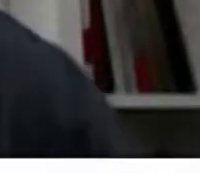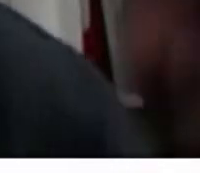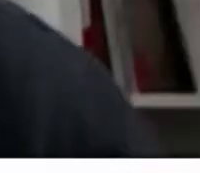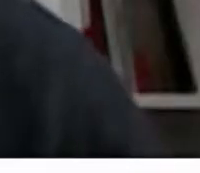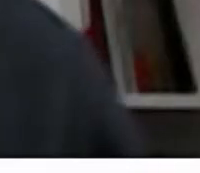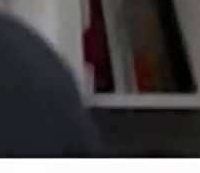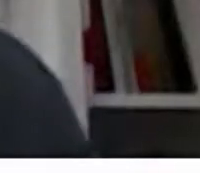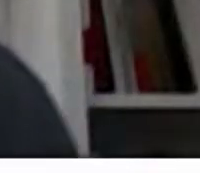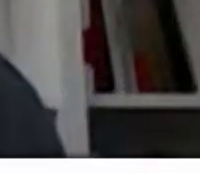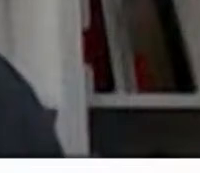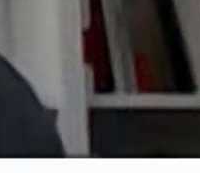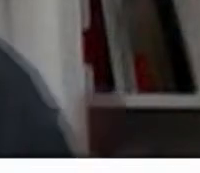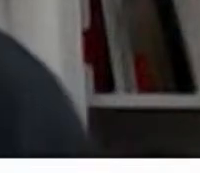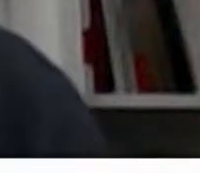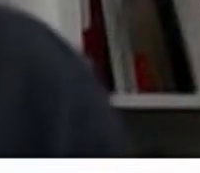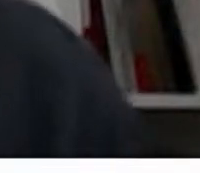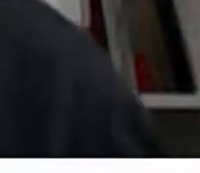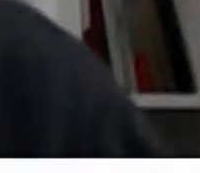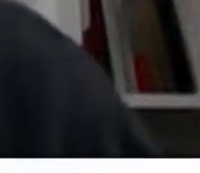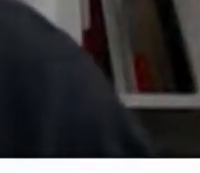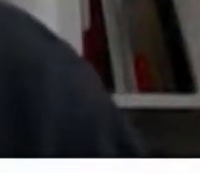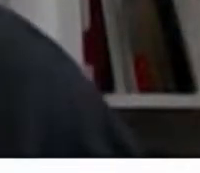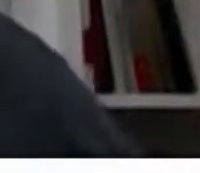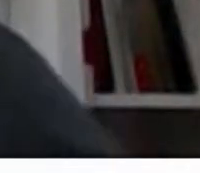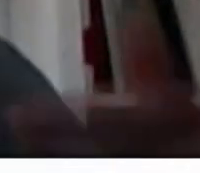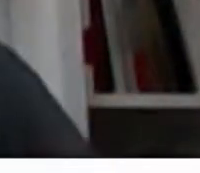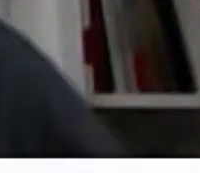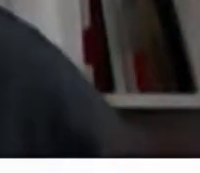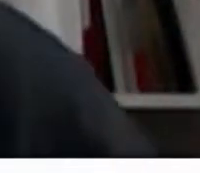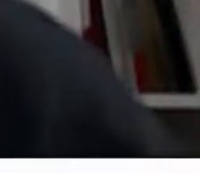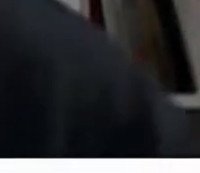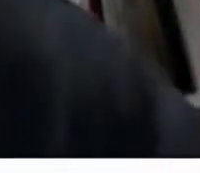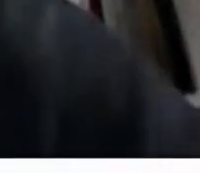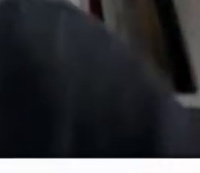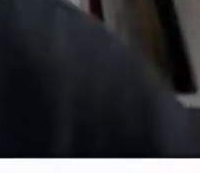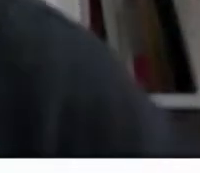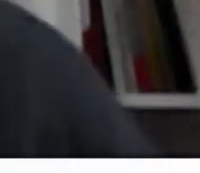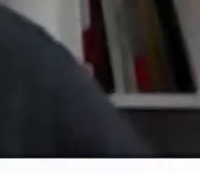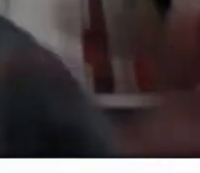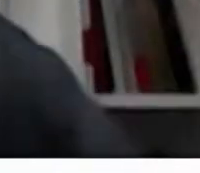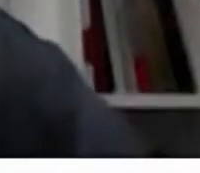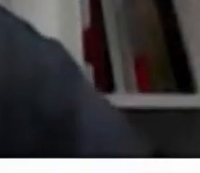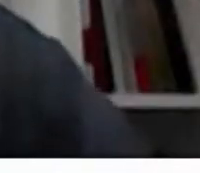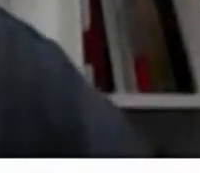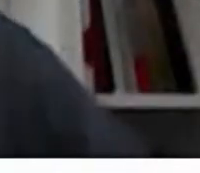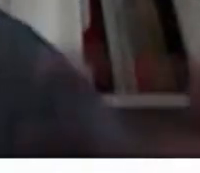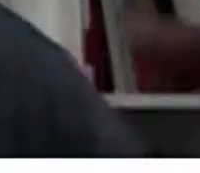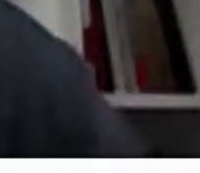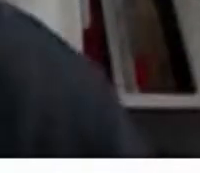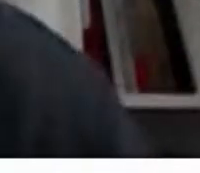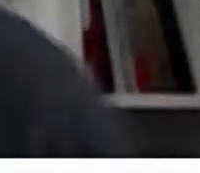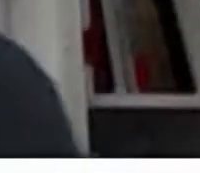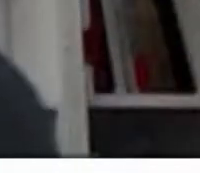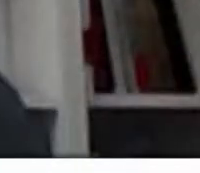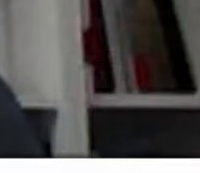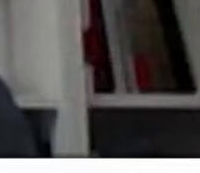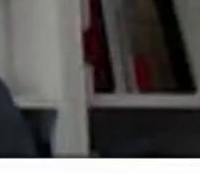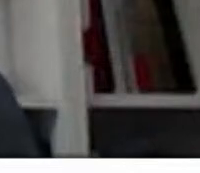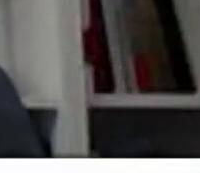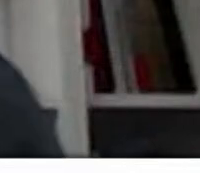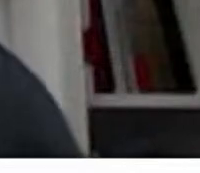el programa Más Terneros, que significaba justamente aumentar el stock ganadero con tecnología, con buenas